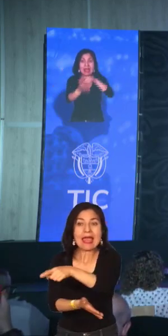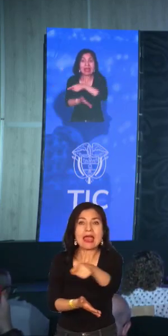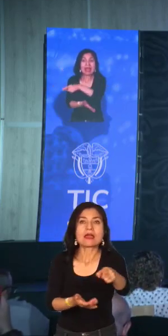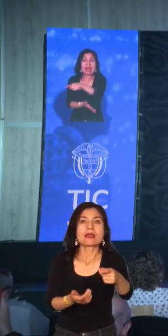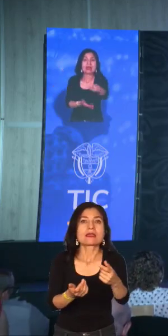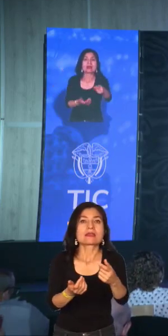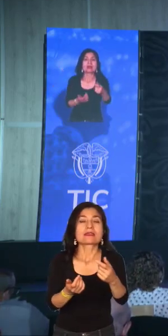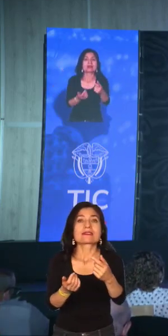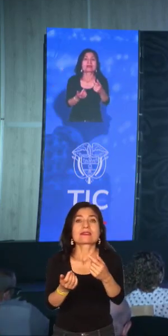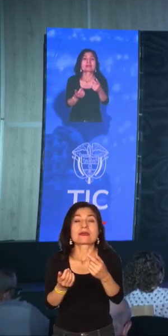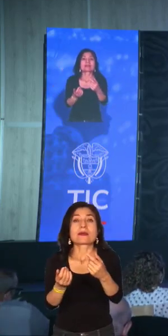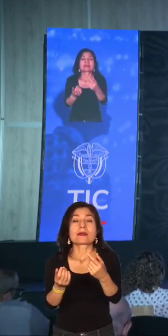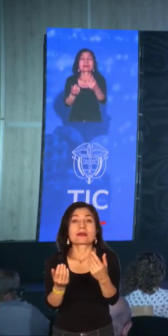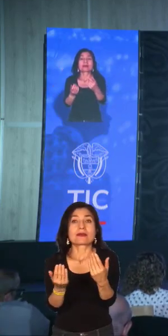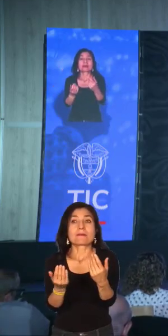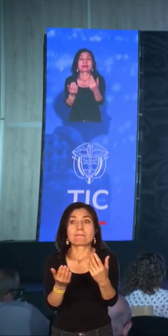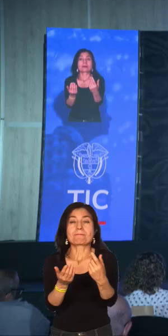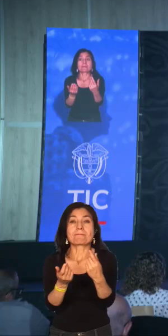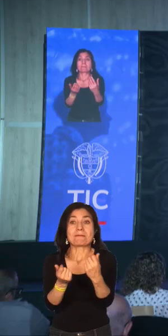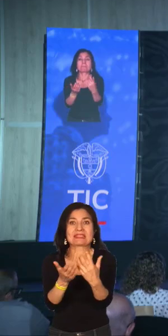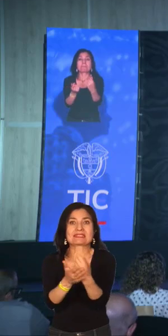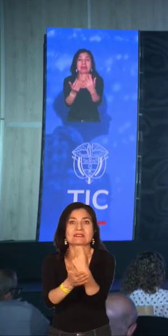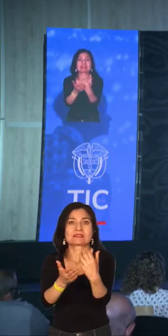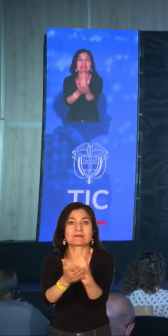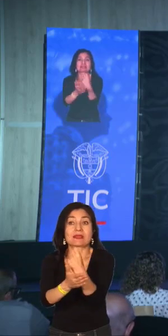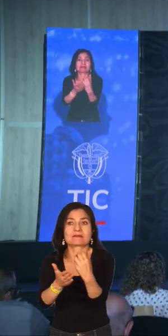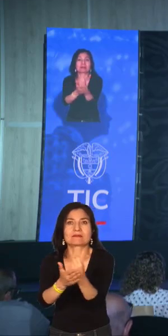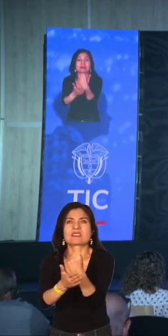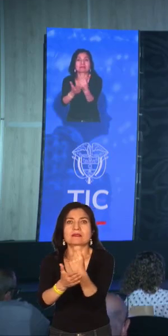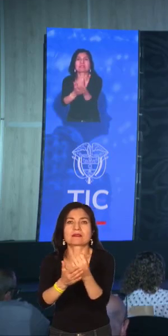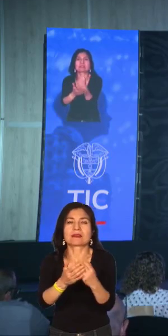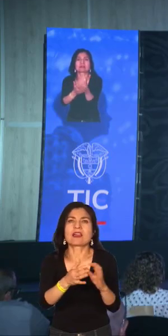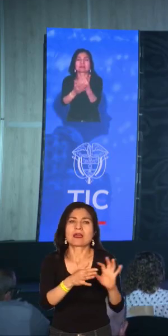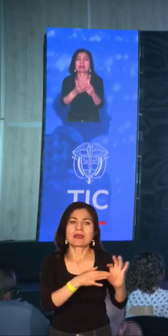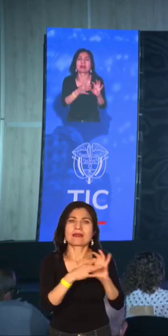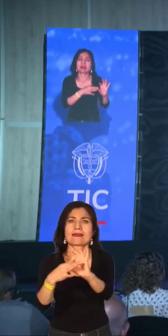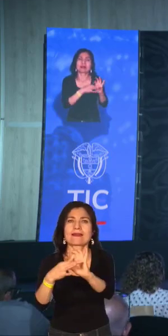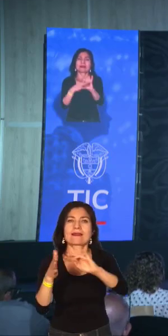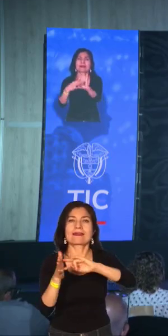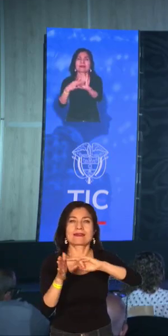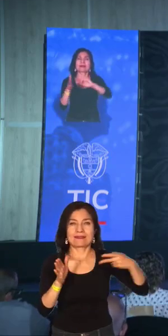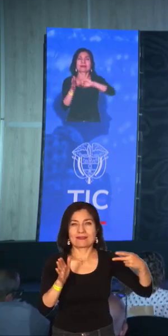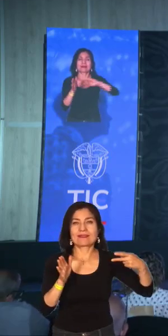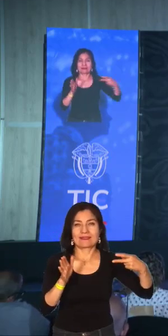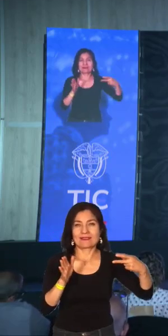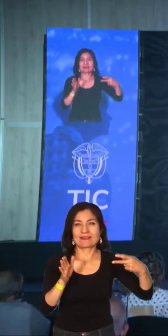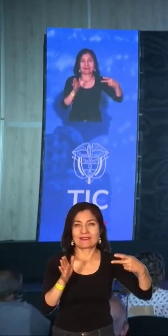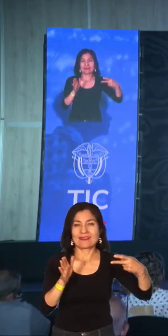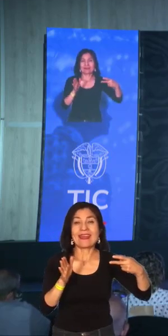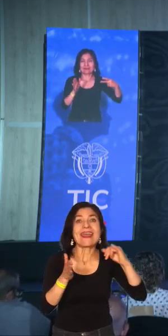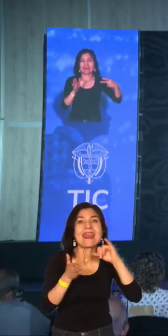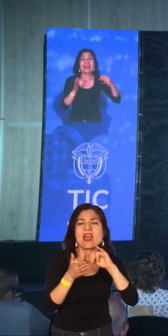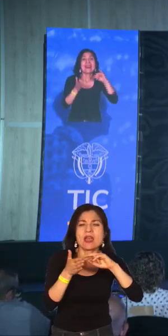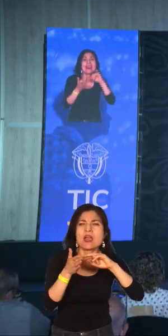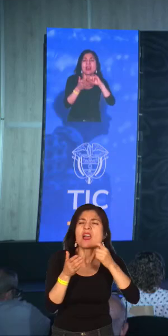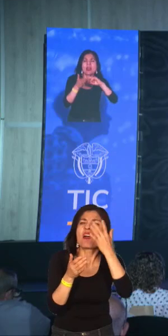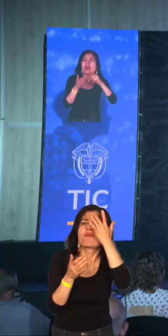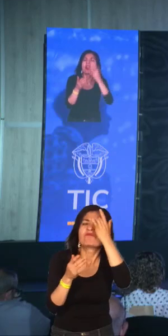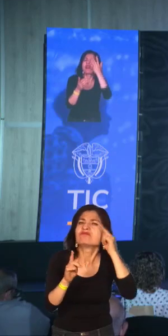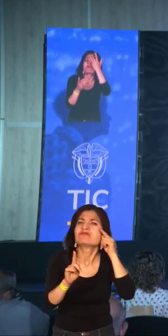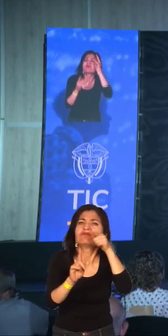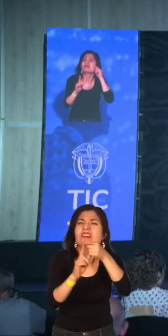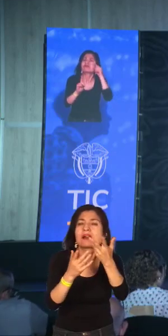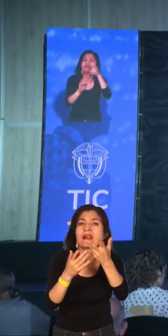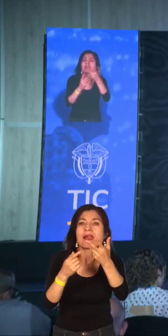de la puesta en valor con apoyo de la tecnología y además, obviamente, con el objetivo de fomentar la competitividad,